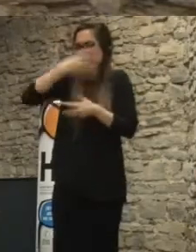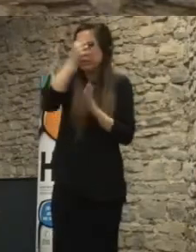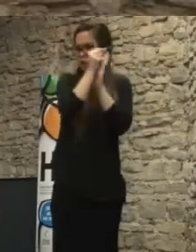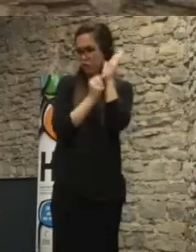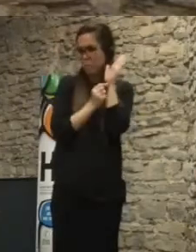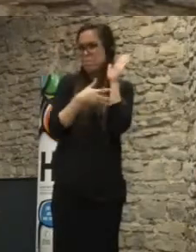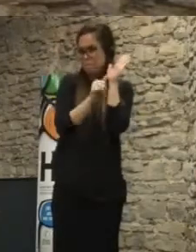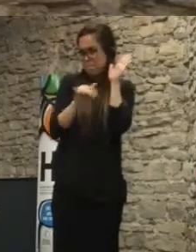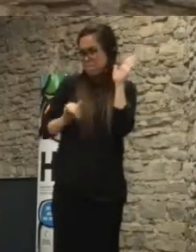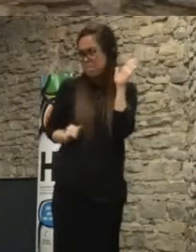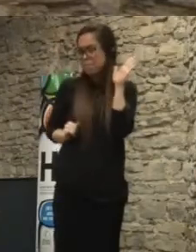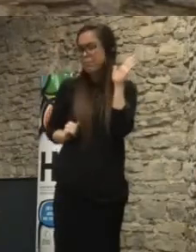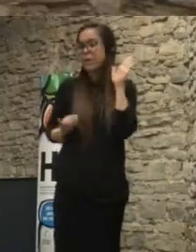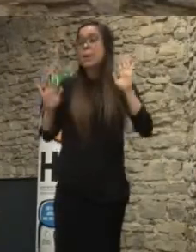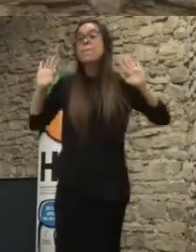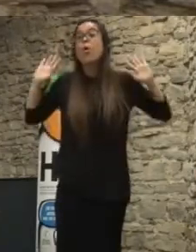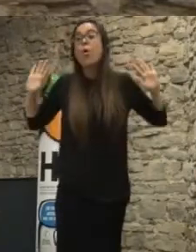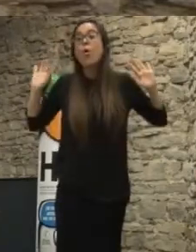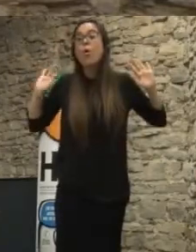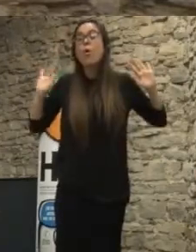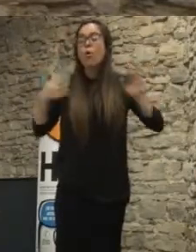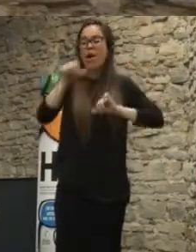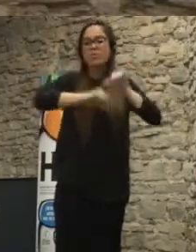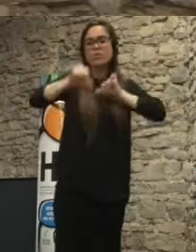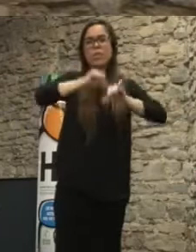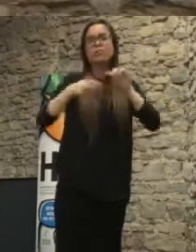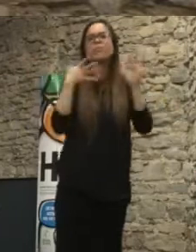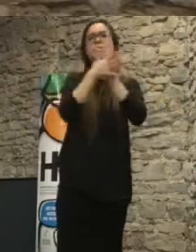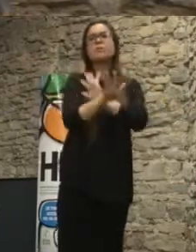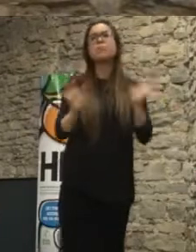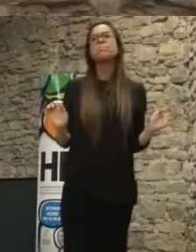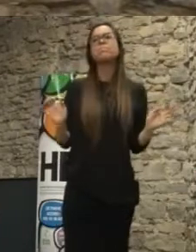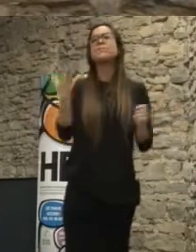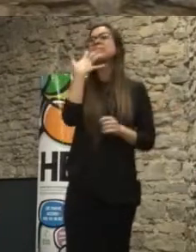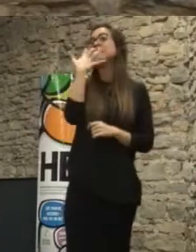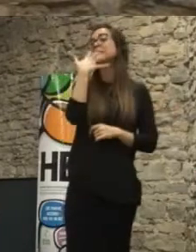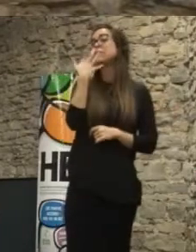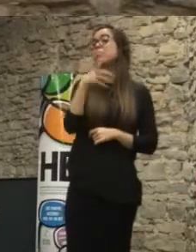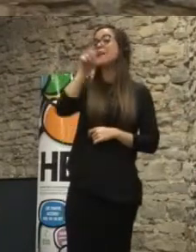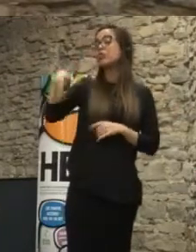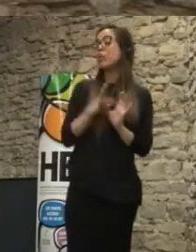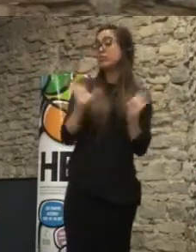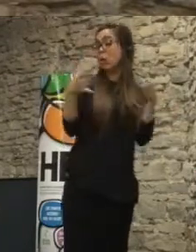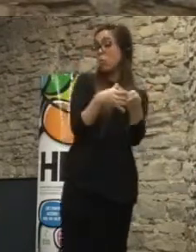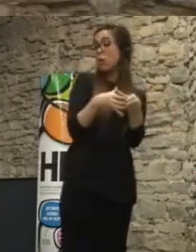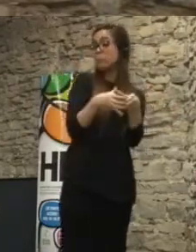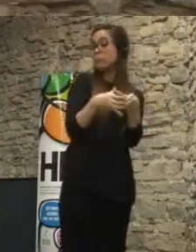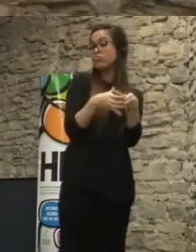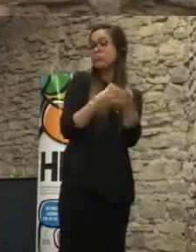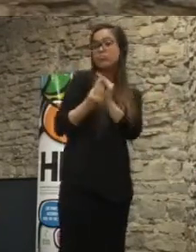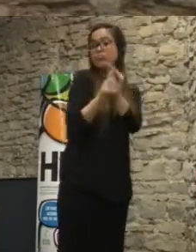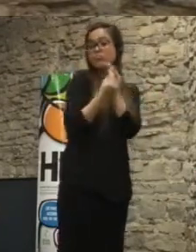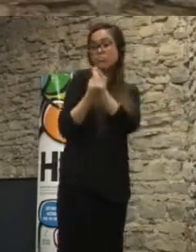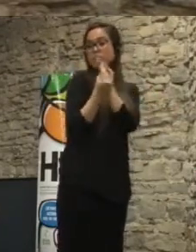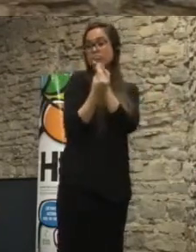o podemos entender el hecho asociativo como cuando personas se juntan y